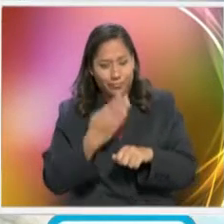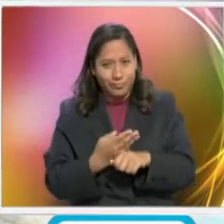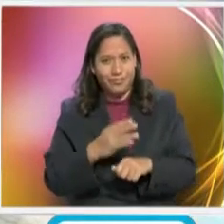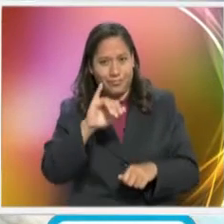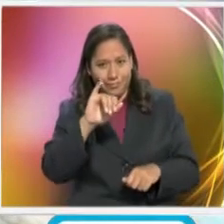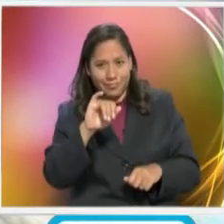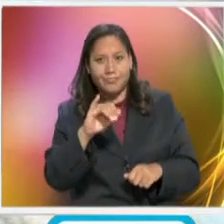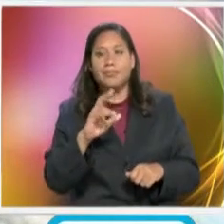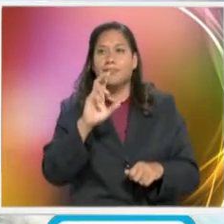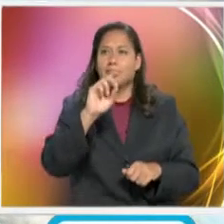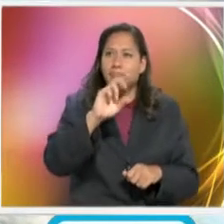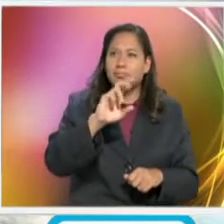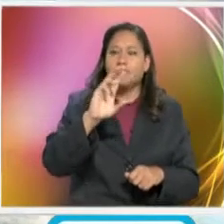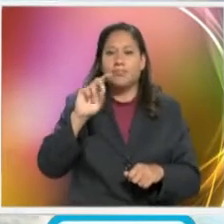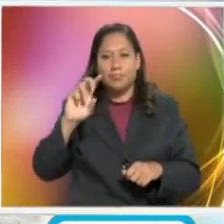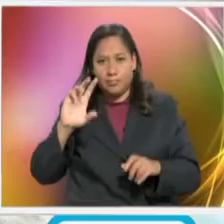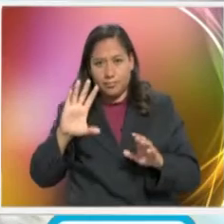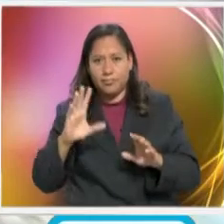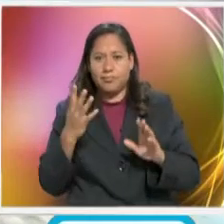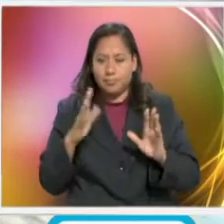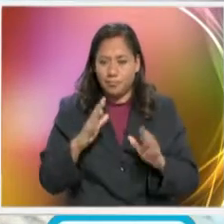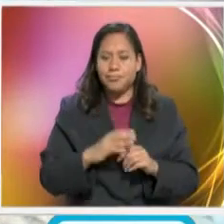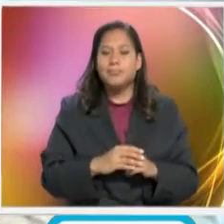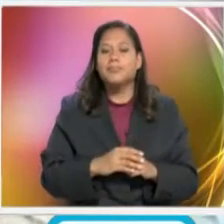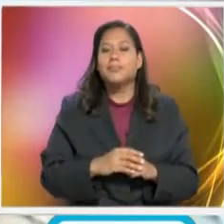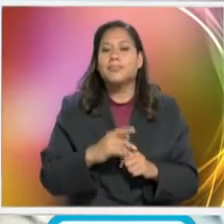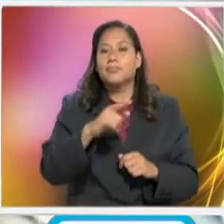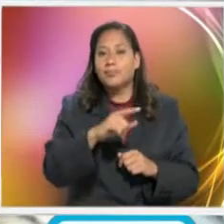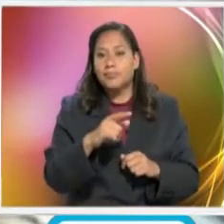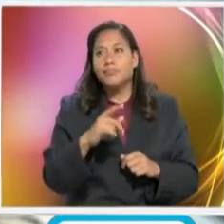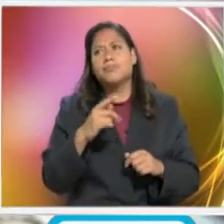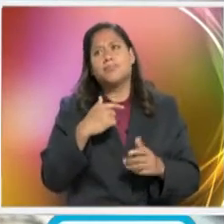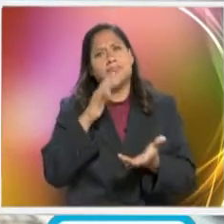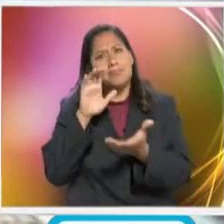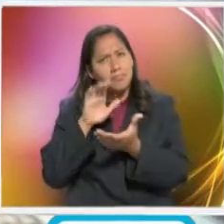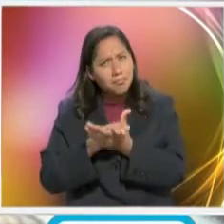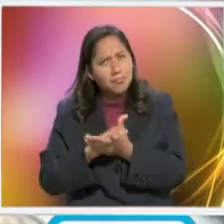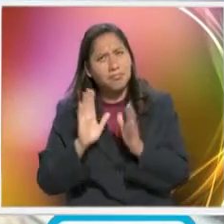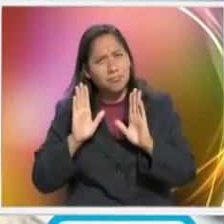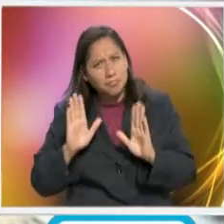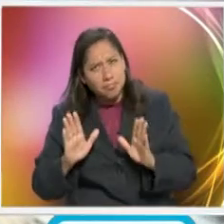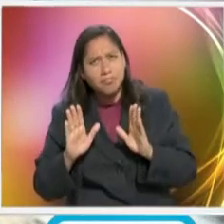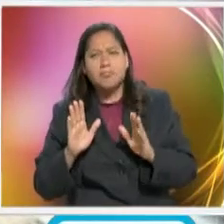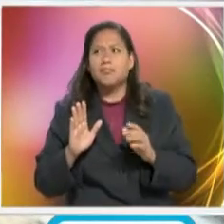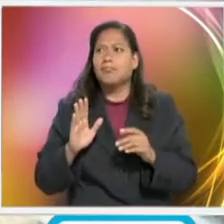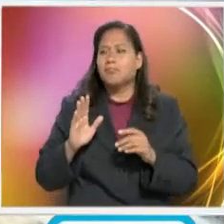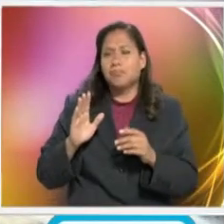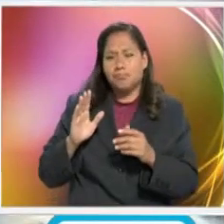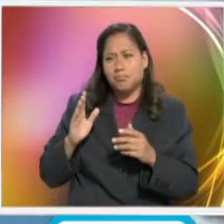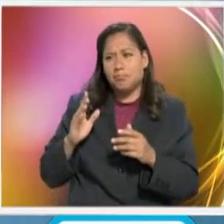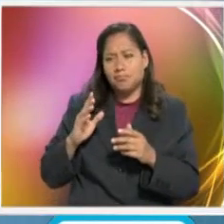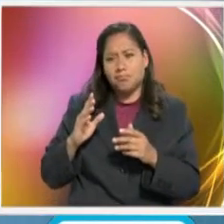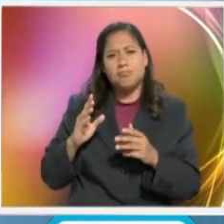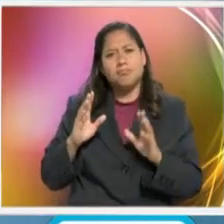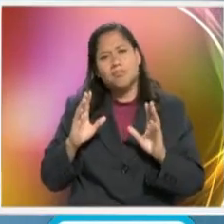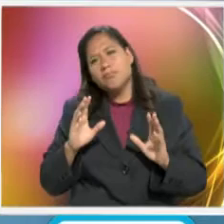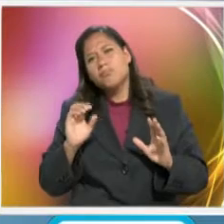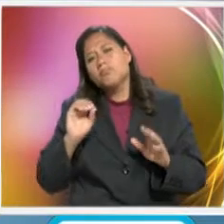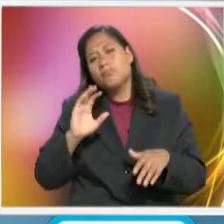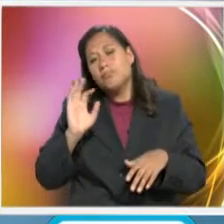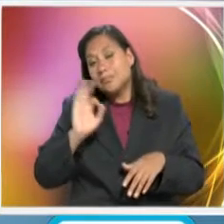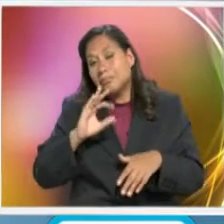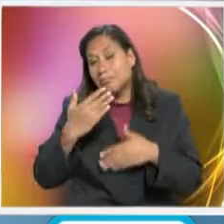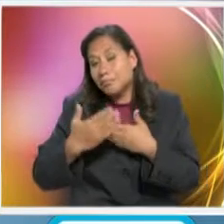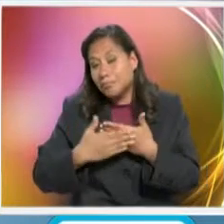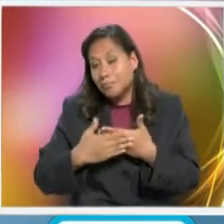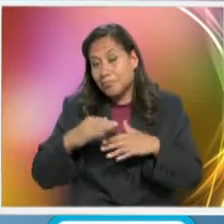Entonces vamos a los 30, 35, ¿no? A esta edad ya más o menos debe estar casada la persona, o si no, En vísperas de...